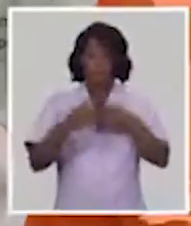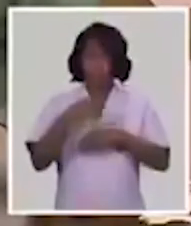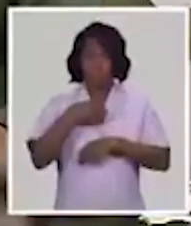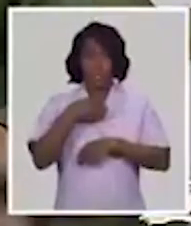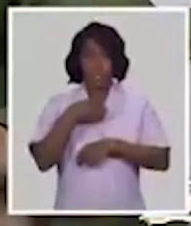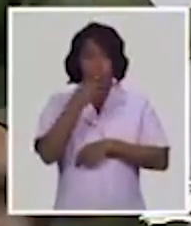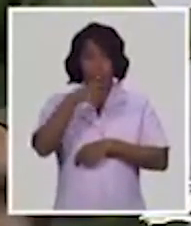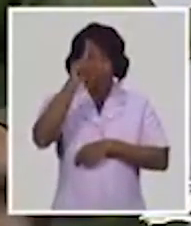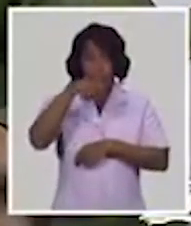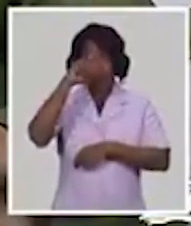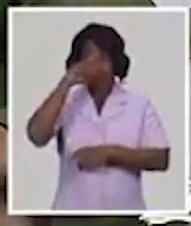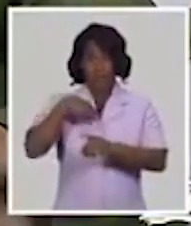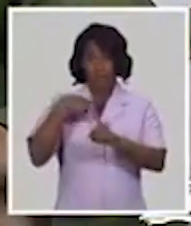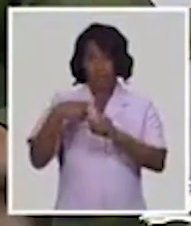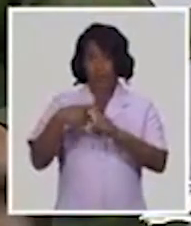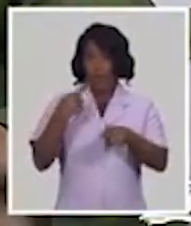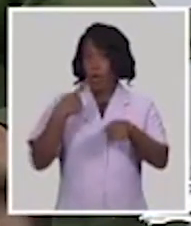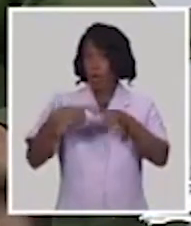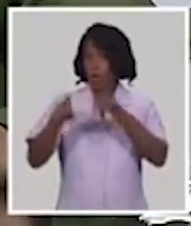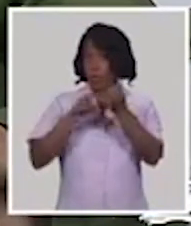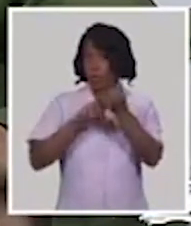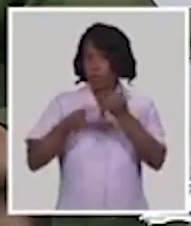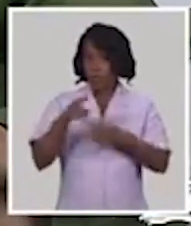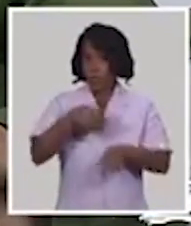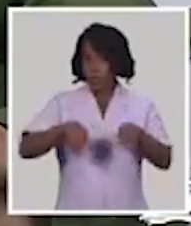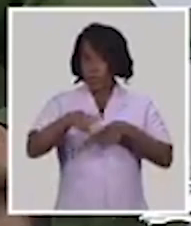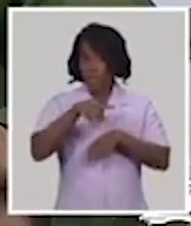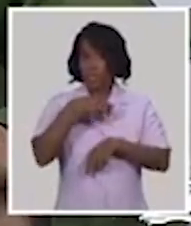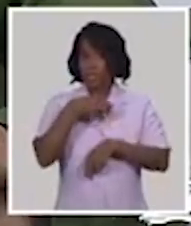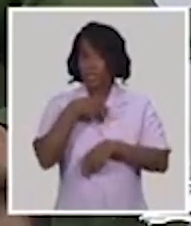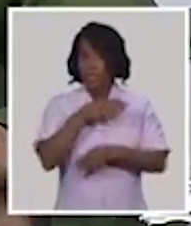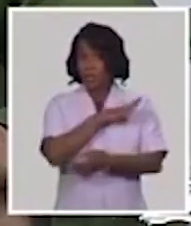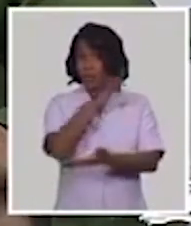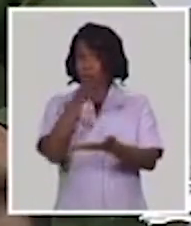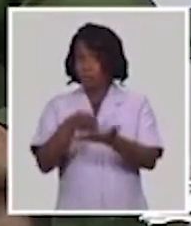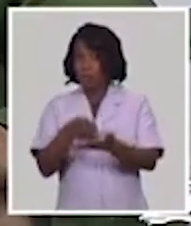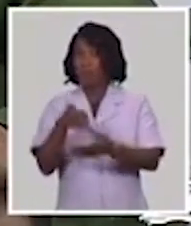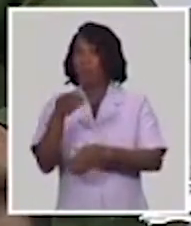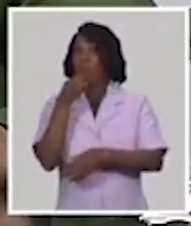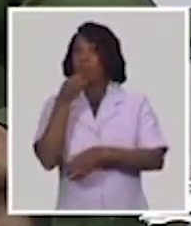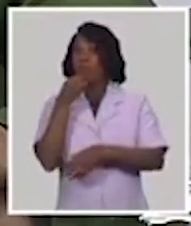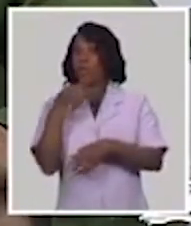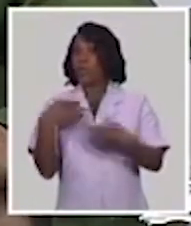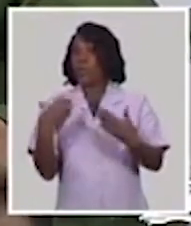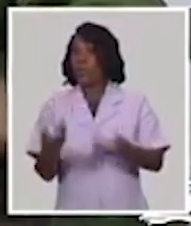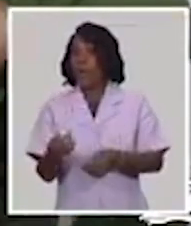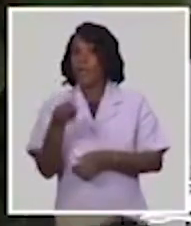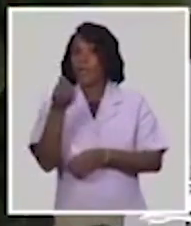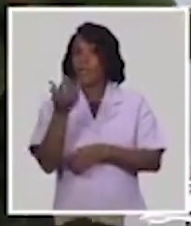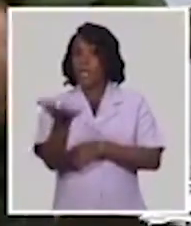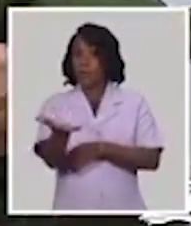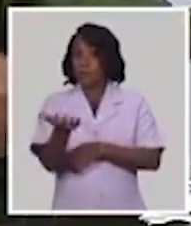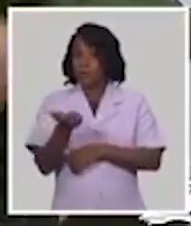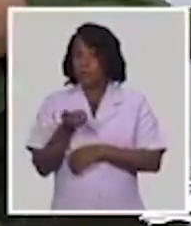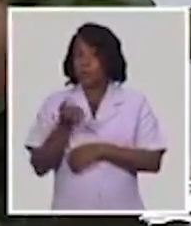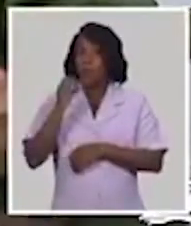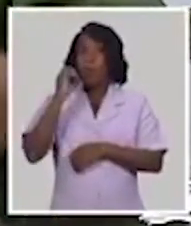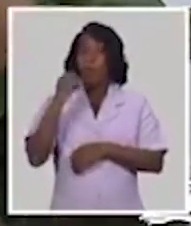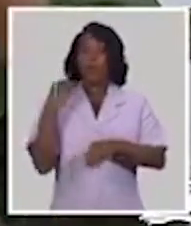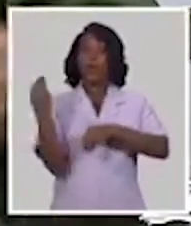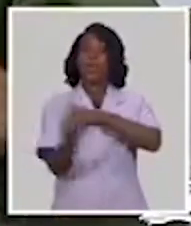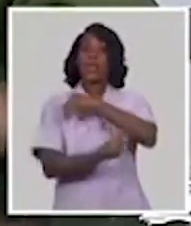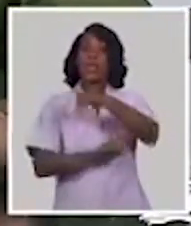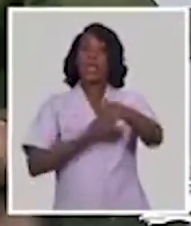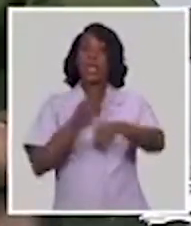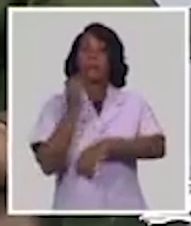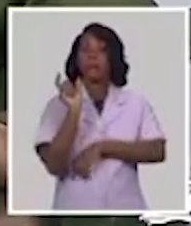1 de septiembre en otras provincias del país tiene la posibilidad que se le reintegre el dinero o el cambio de la reservación hasta otro